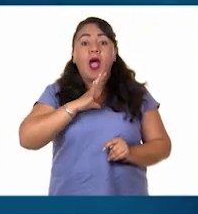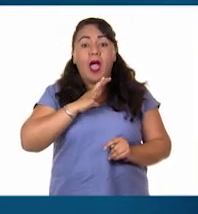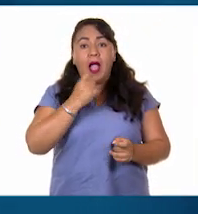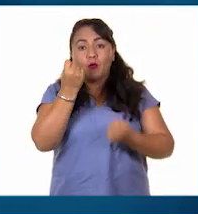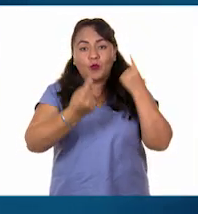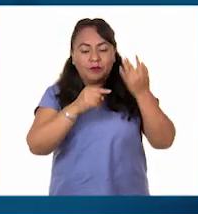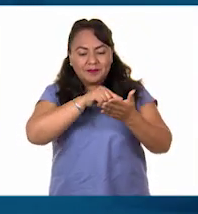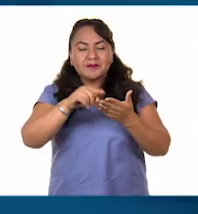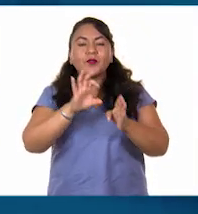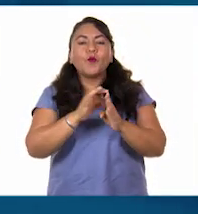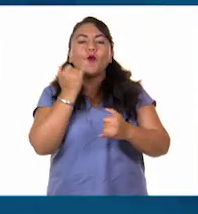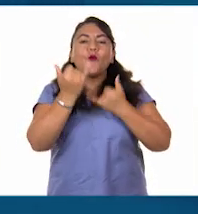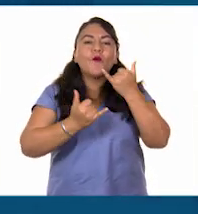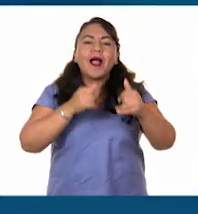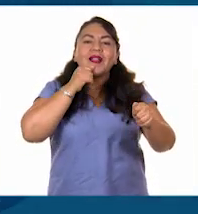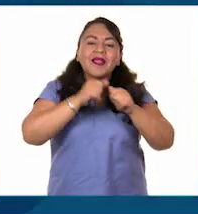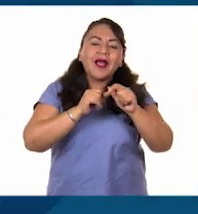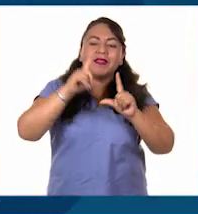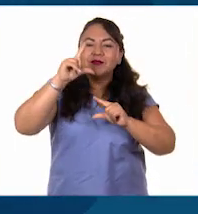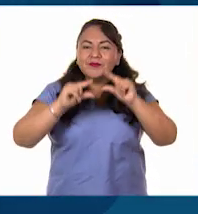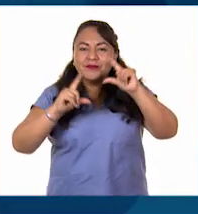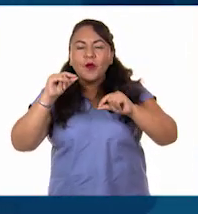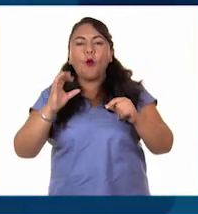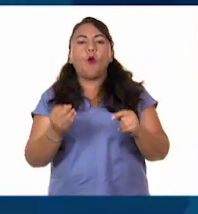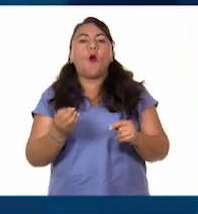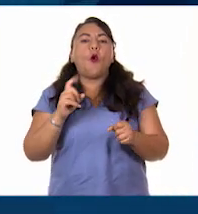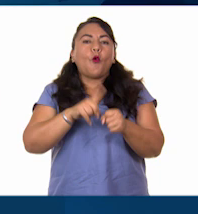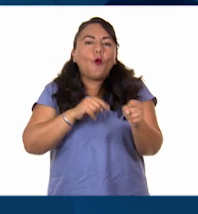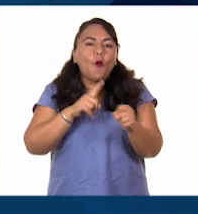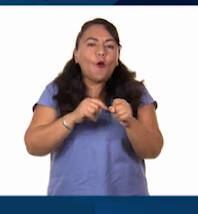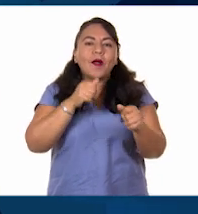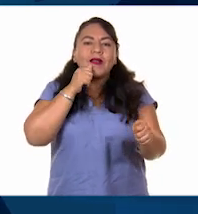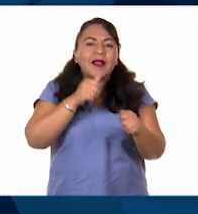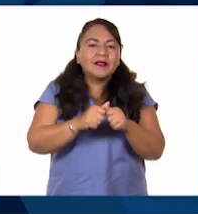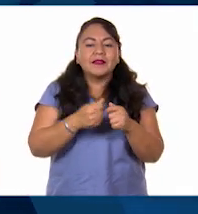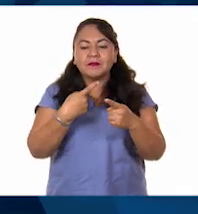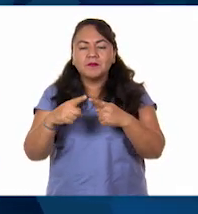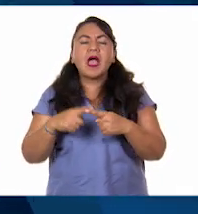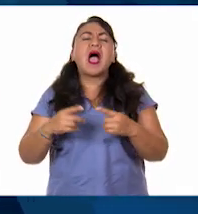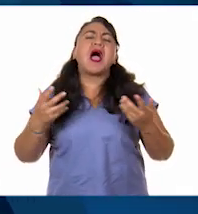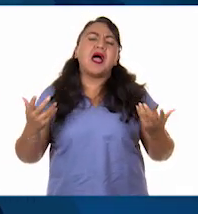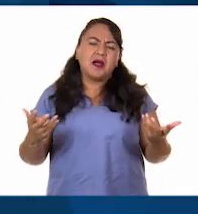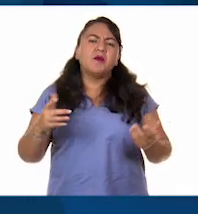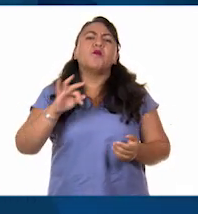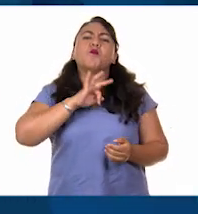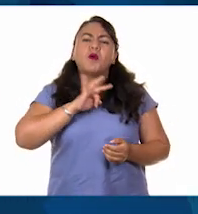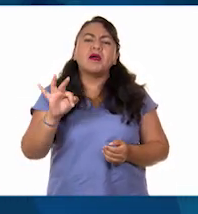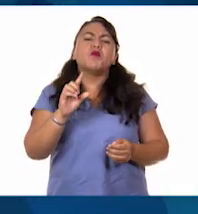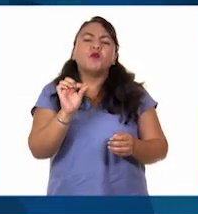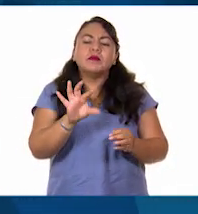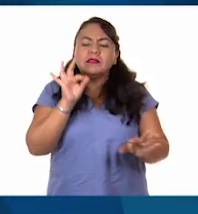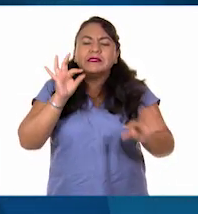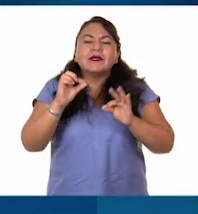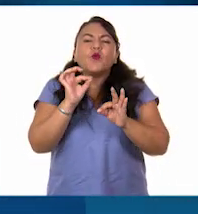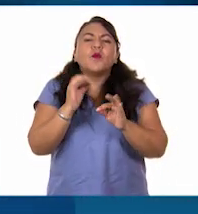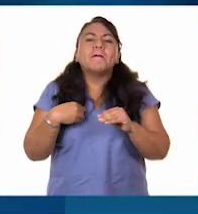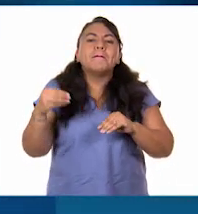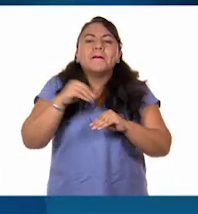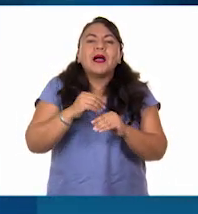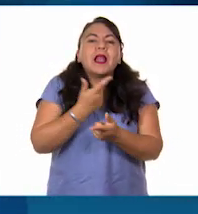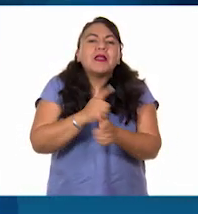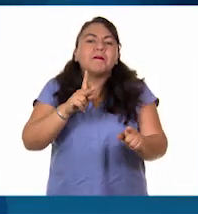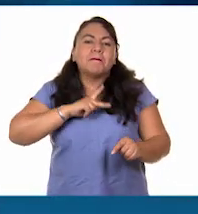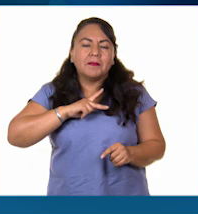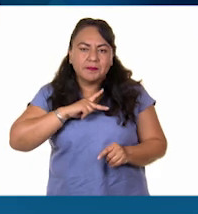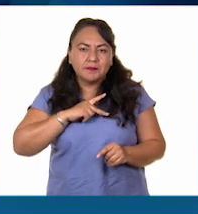donde estás jugando con la tipografía, el tamaño o el color de las letras, entonces puedes tomarte algunas libertades.